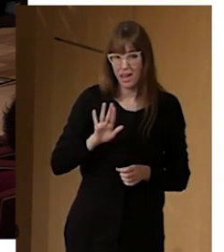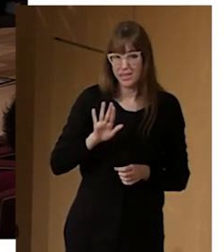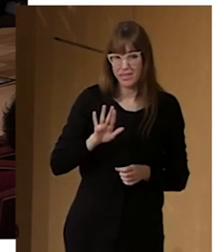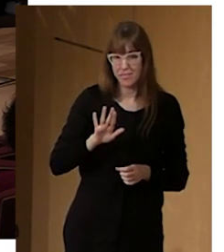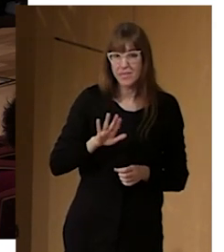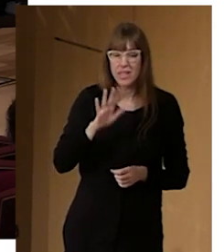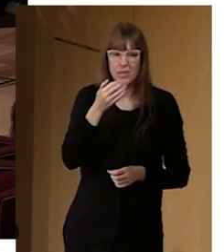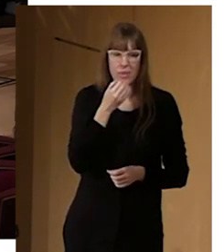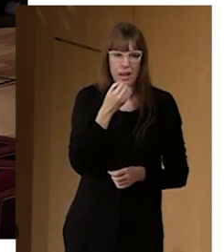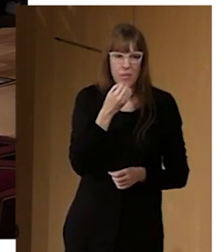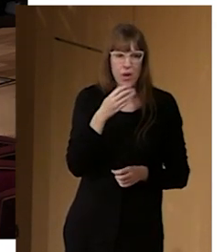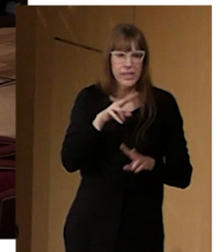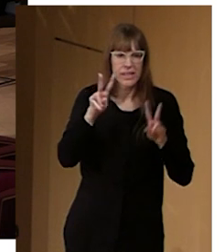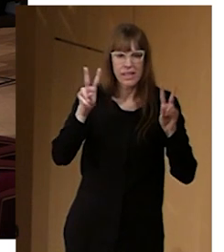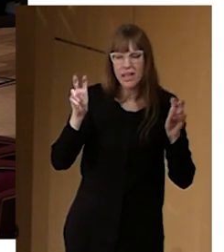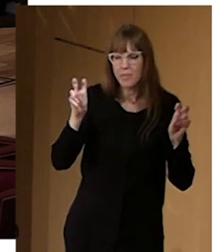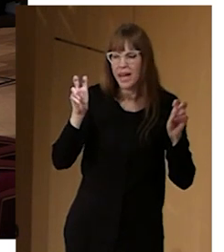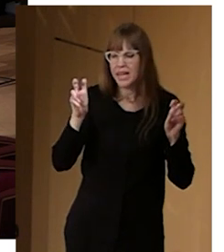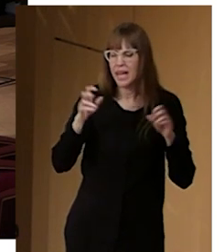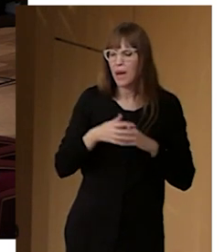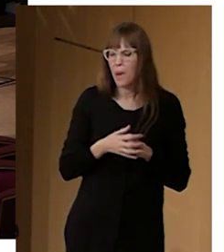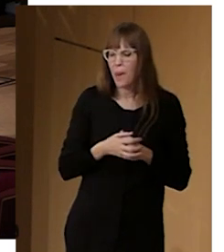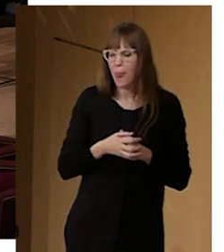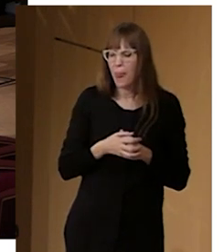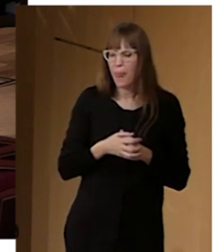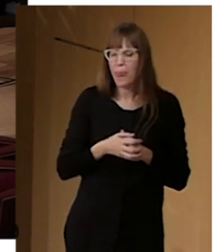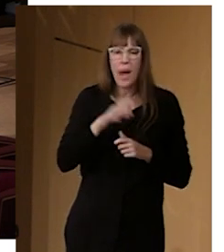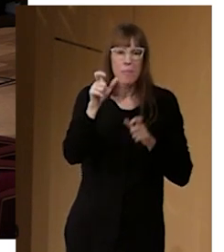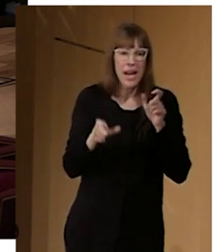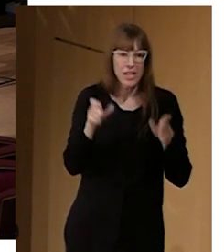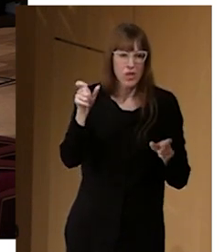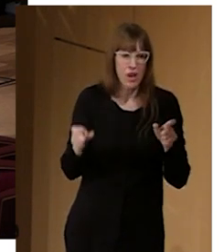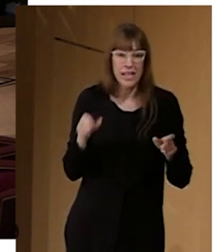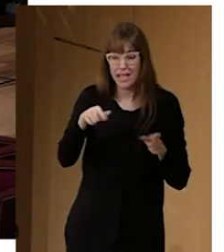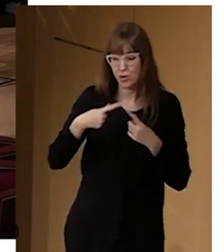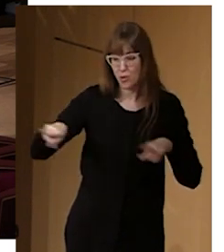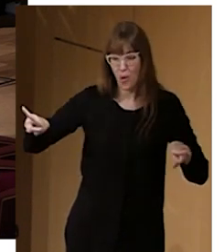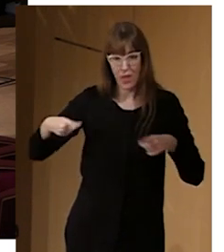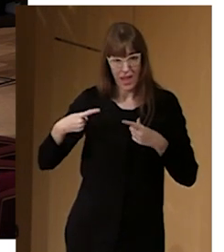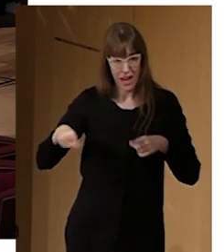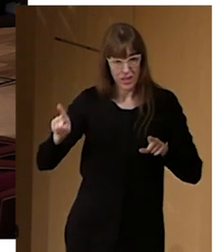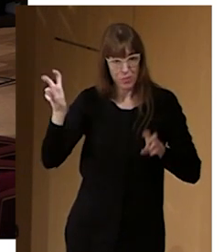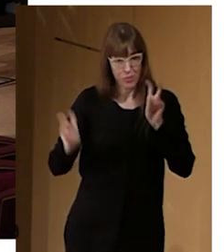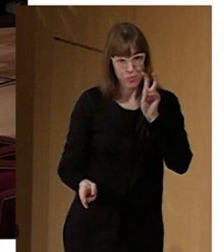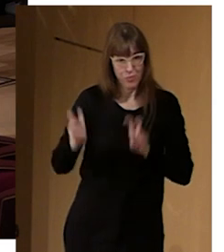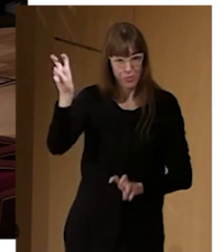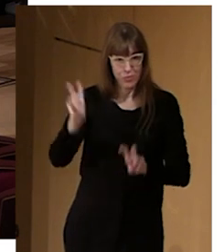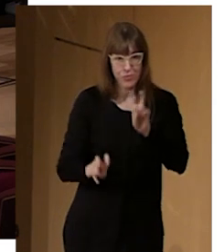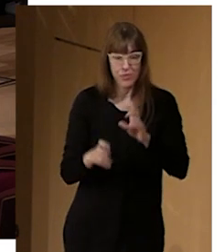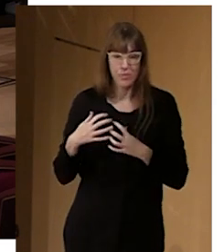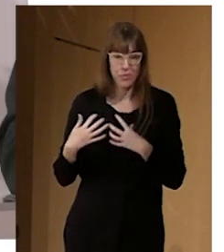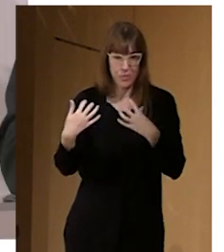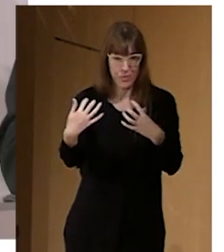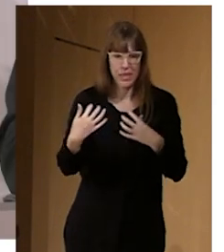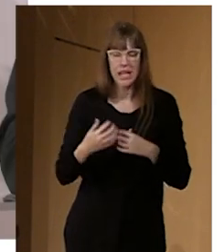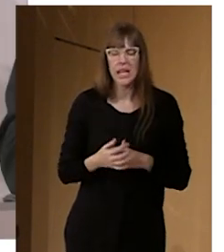en gente que va acudiendo a eh Como mayor número a este tipo de conciertos os daré un dato